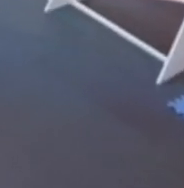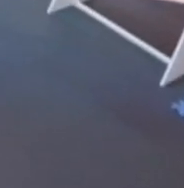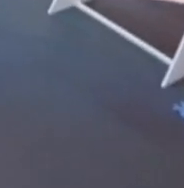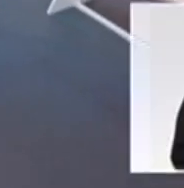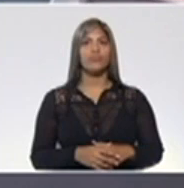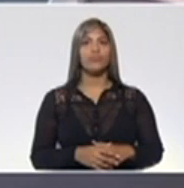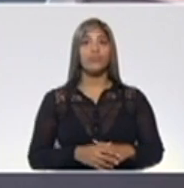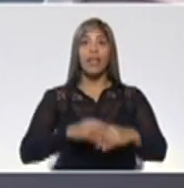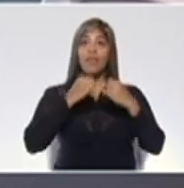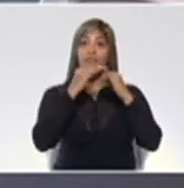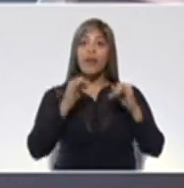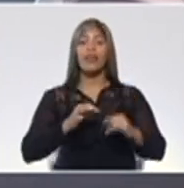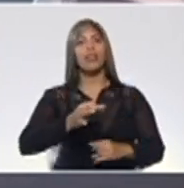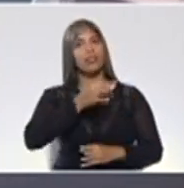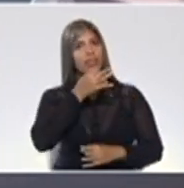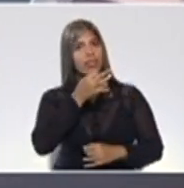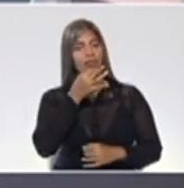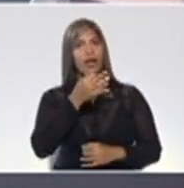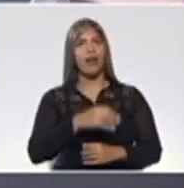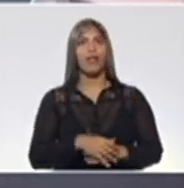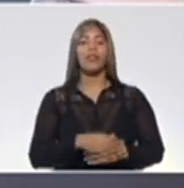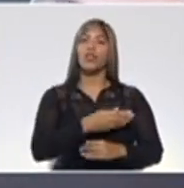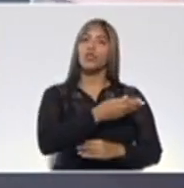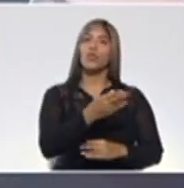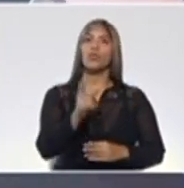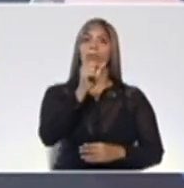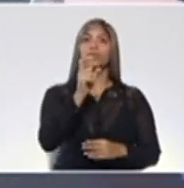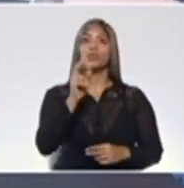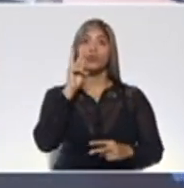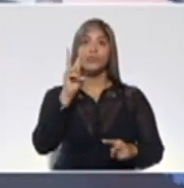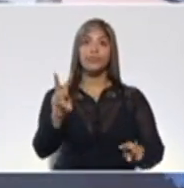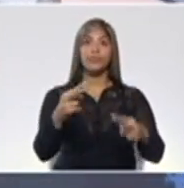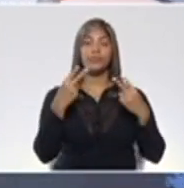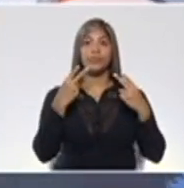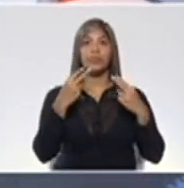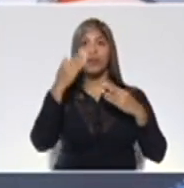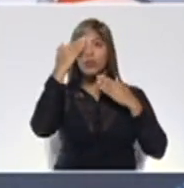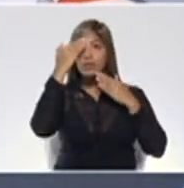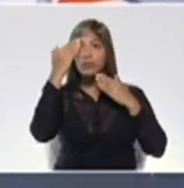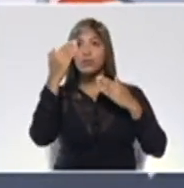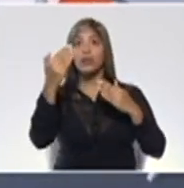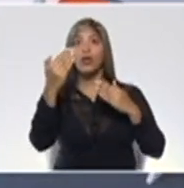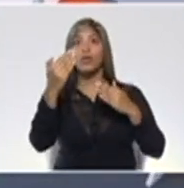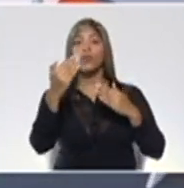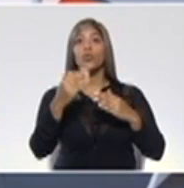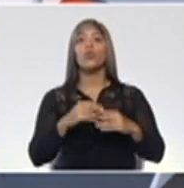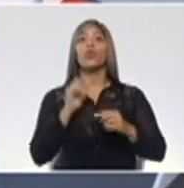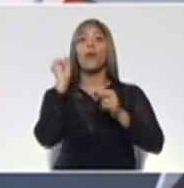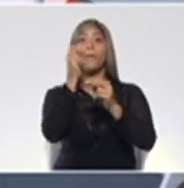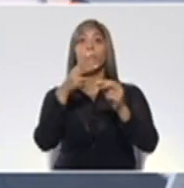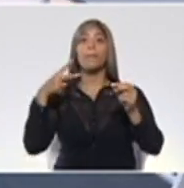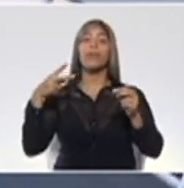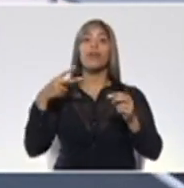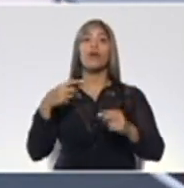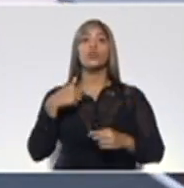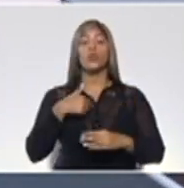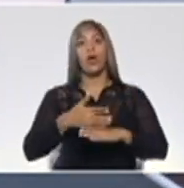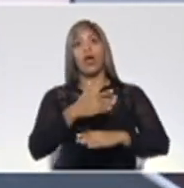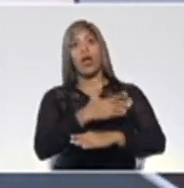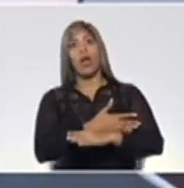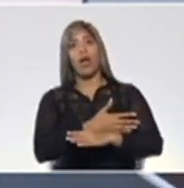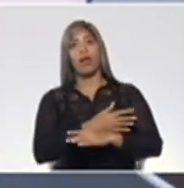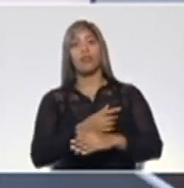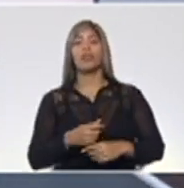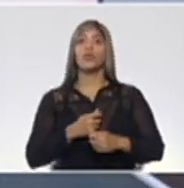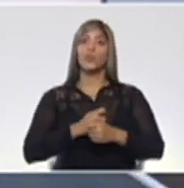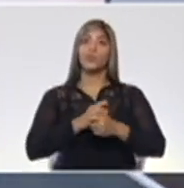Muy feliz tarde a la siempre cordial audiencia del programa Cada Familia, Una Escuela. Saludos al Instituto Pedagógico de Caracas, en donde cursé